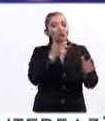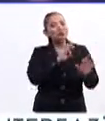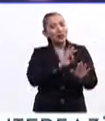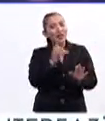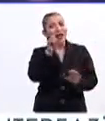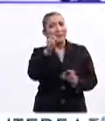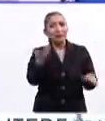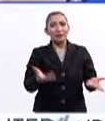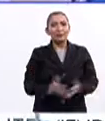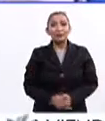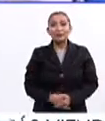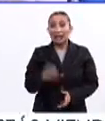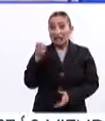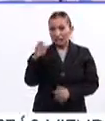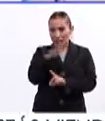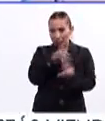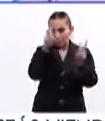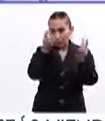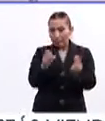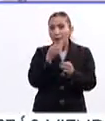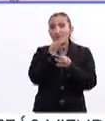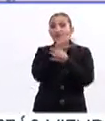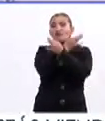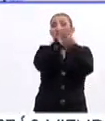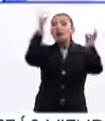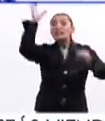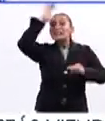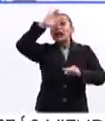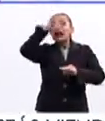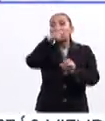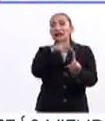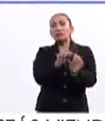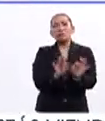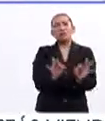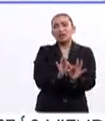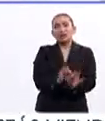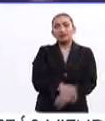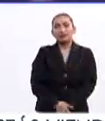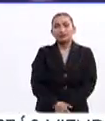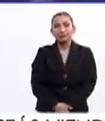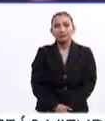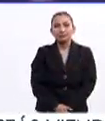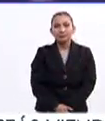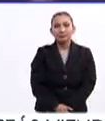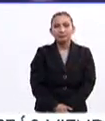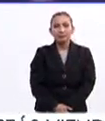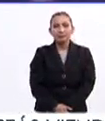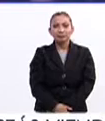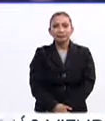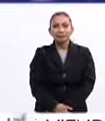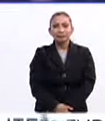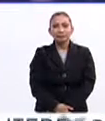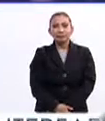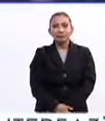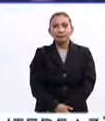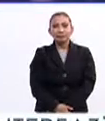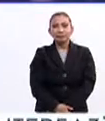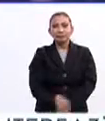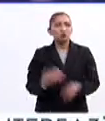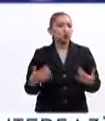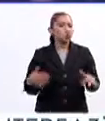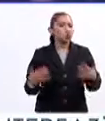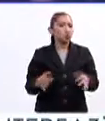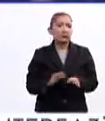tenga acceso. En este contexto, la divulgación de la ciencia tiene un papel fundamental. Eso es